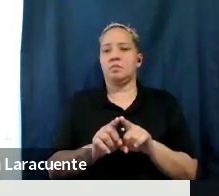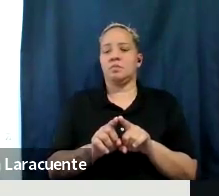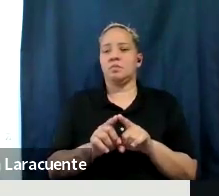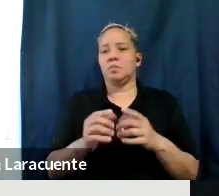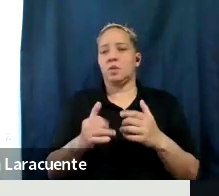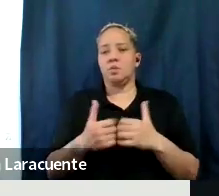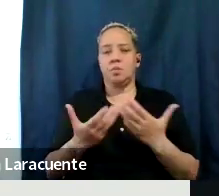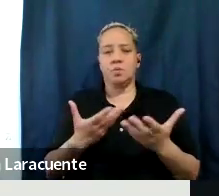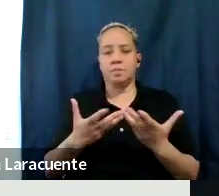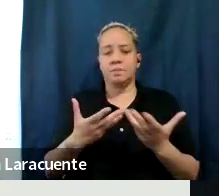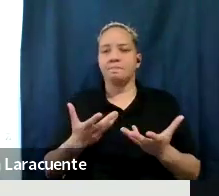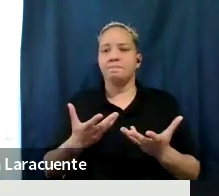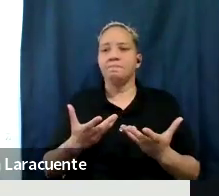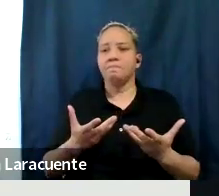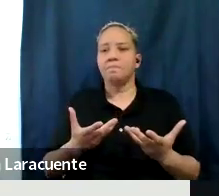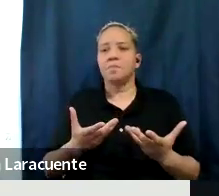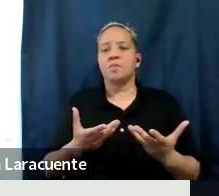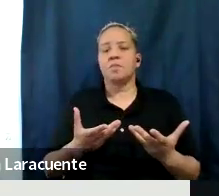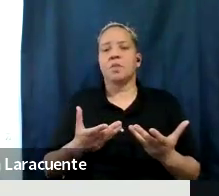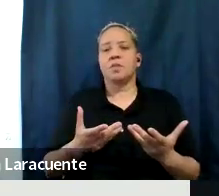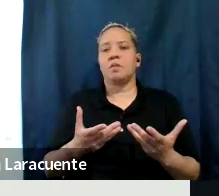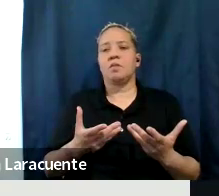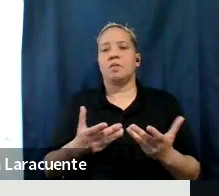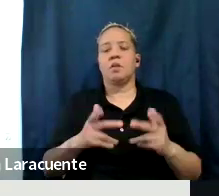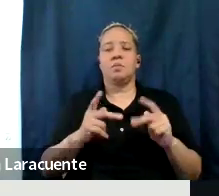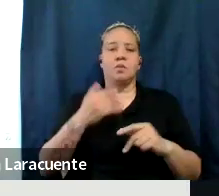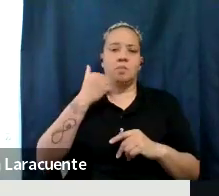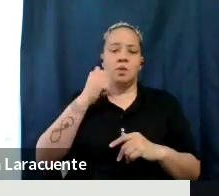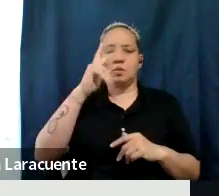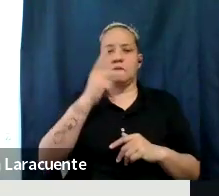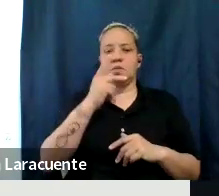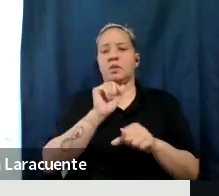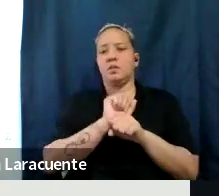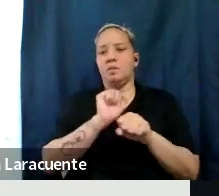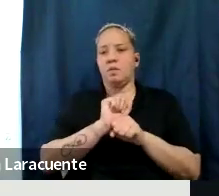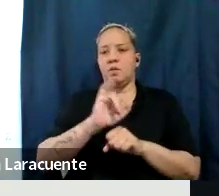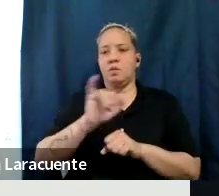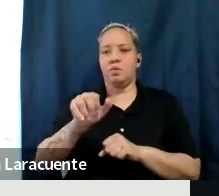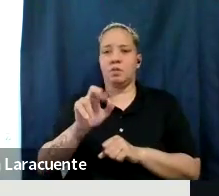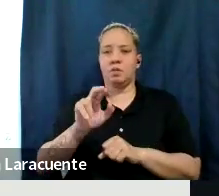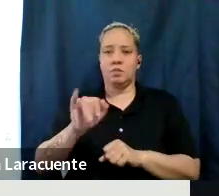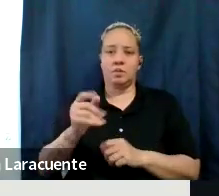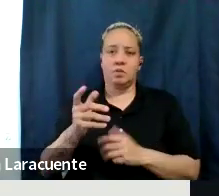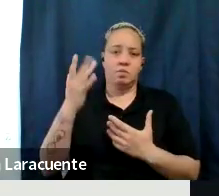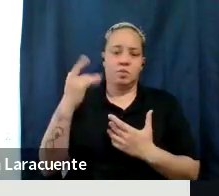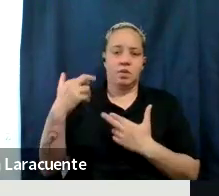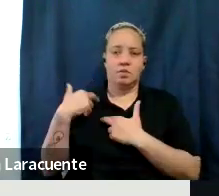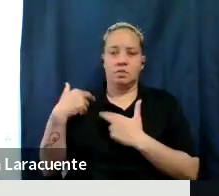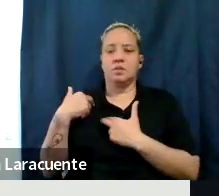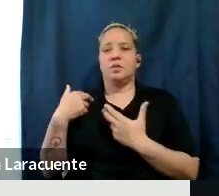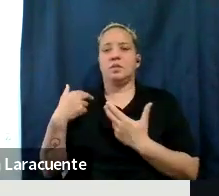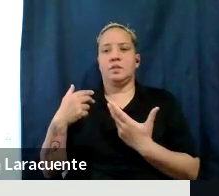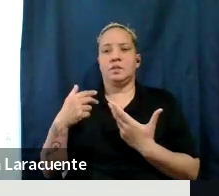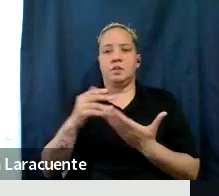como digamos, la persona que mejor conocía la obra de Juan Ramón Jiménez, porque ella era la encargada de pasar a